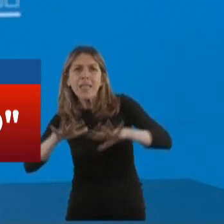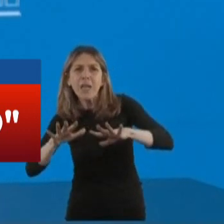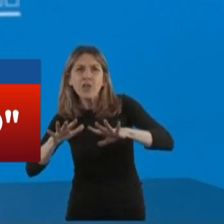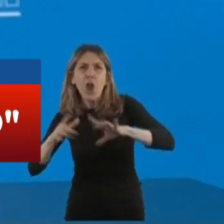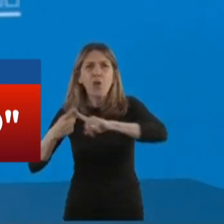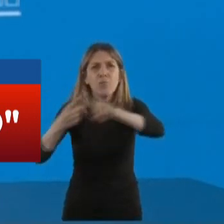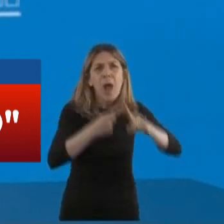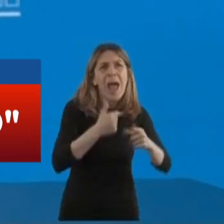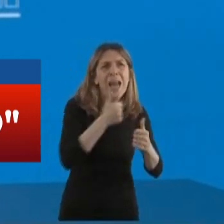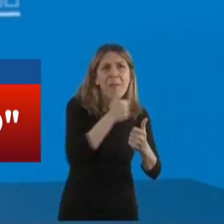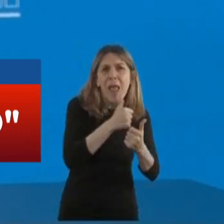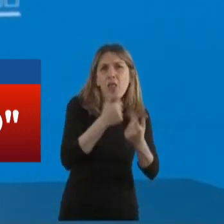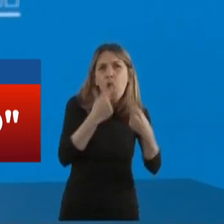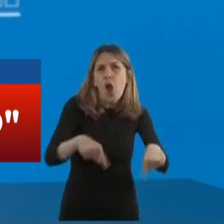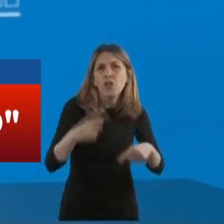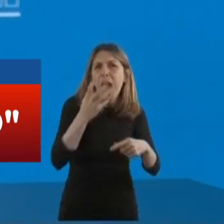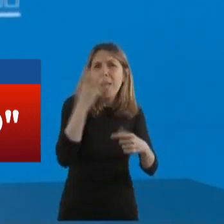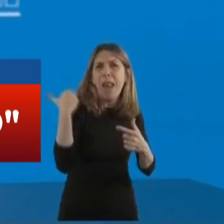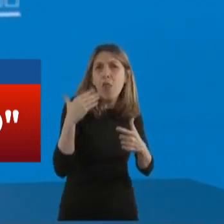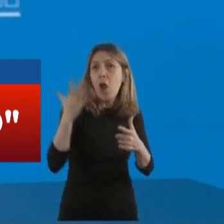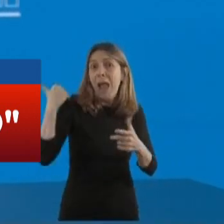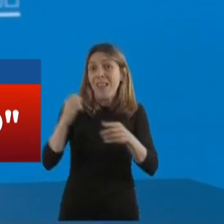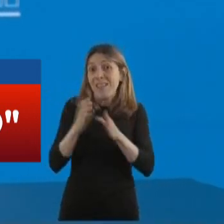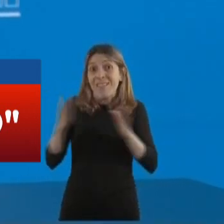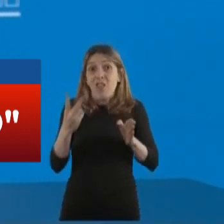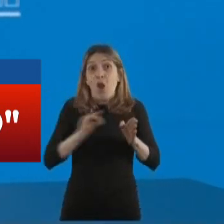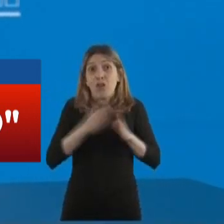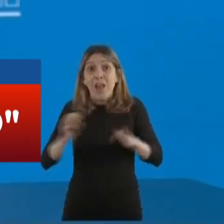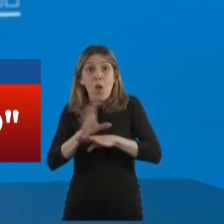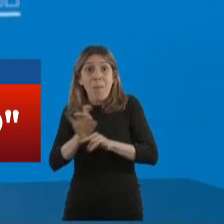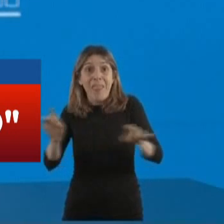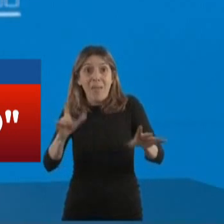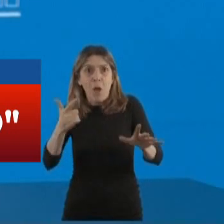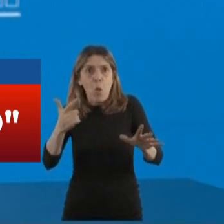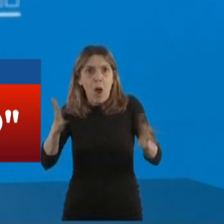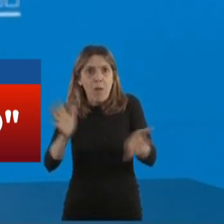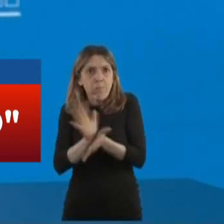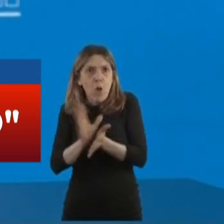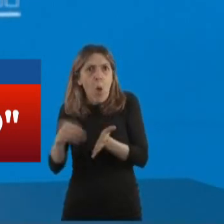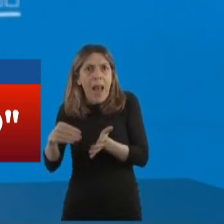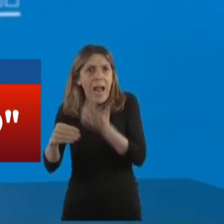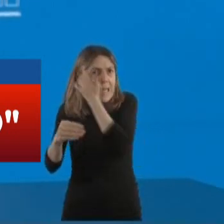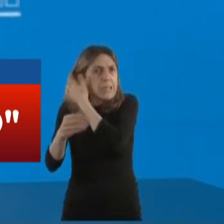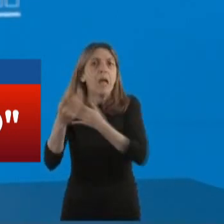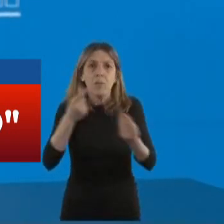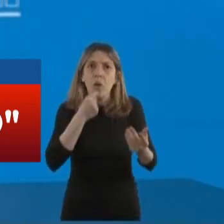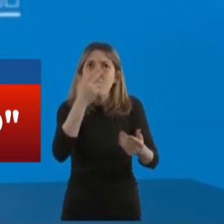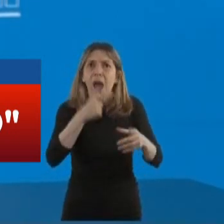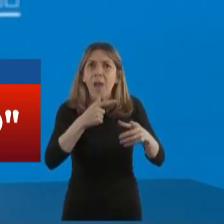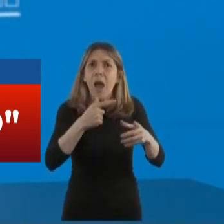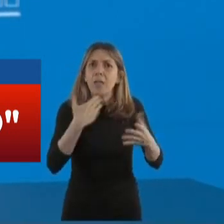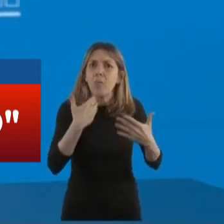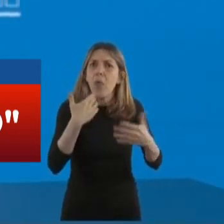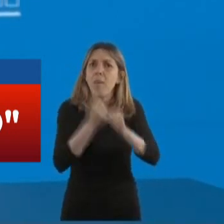se conseguían, y todos los problemas que todos saben porque los veíamos en otros rubros, la industria farmacéutica no dio falta, pudo abastecer